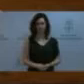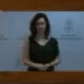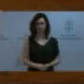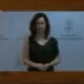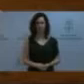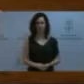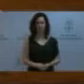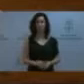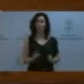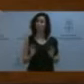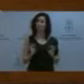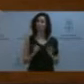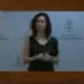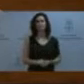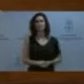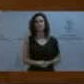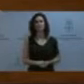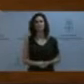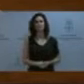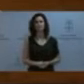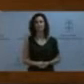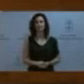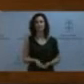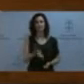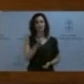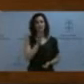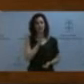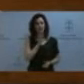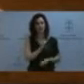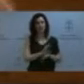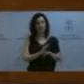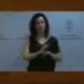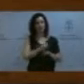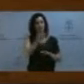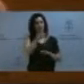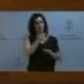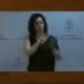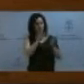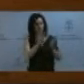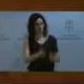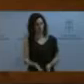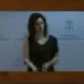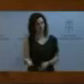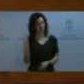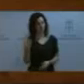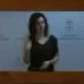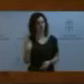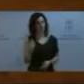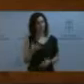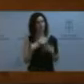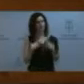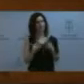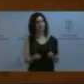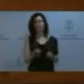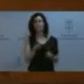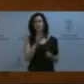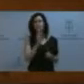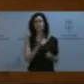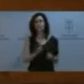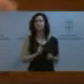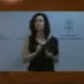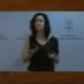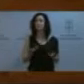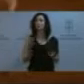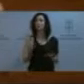Y, efectivamente, como decía el señor consejero el otro día, consejero de Sanidad, hay que justificar la